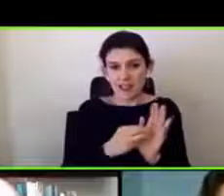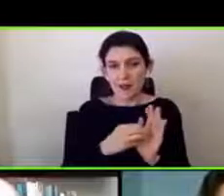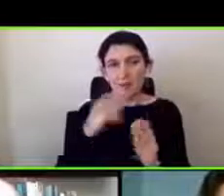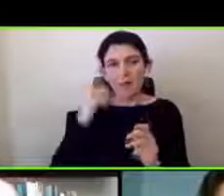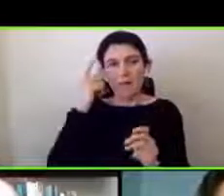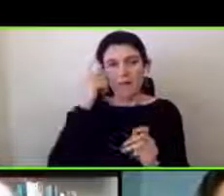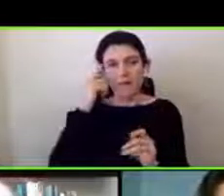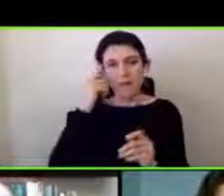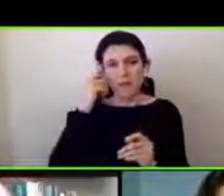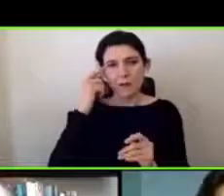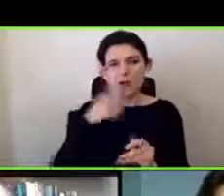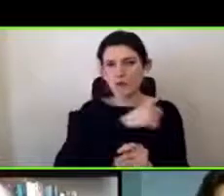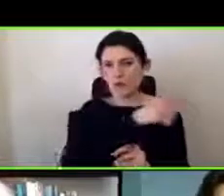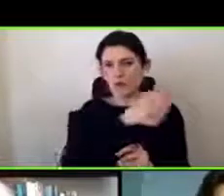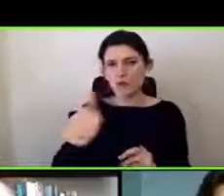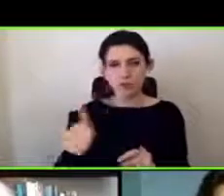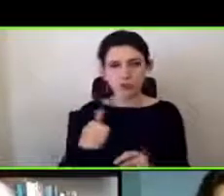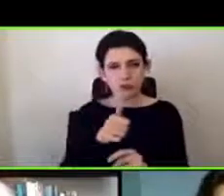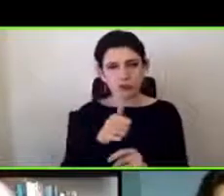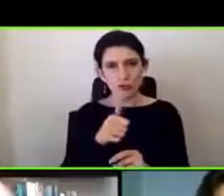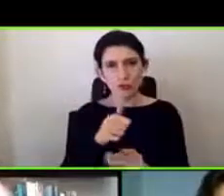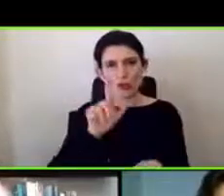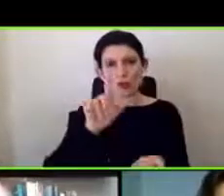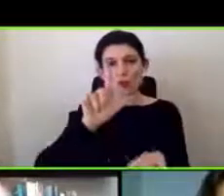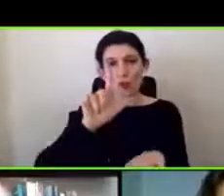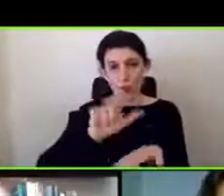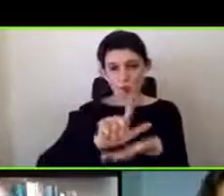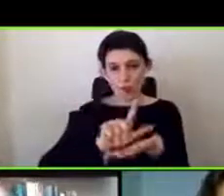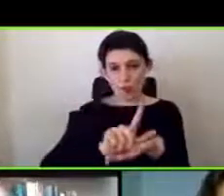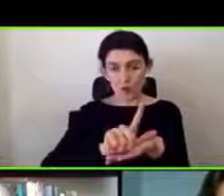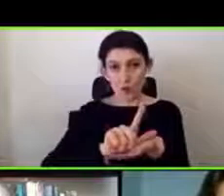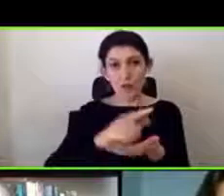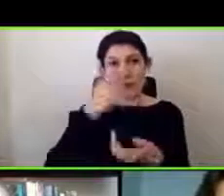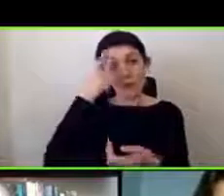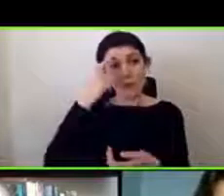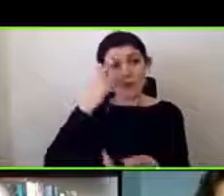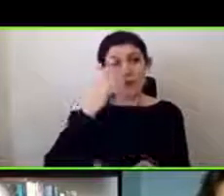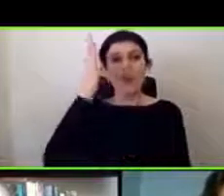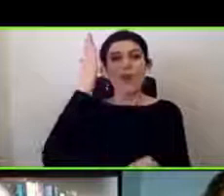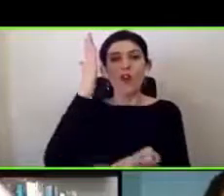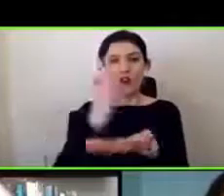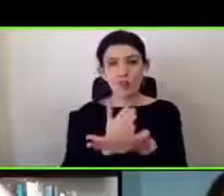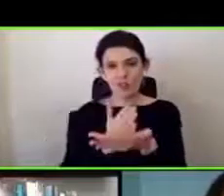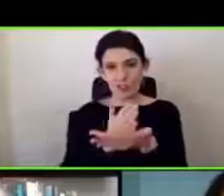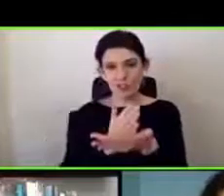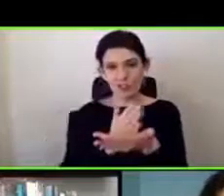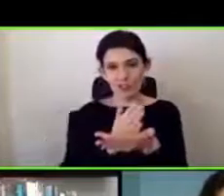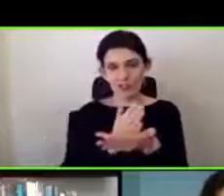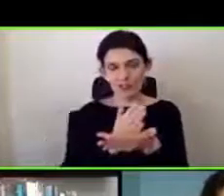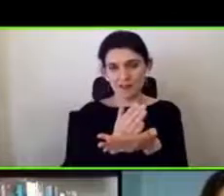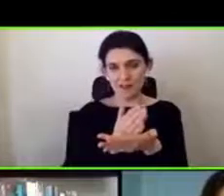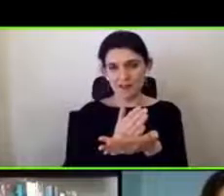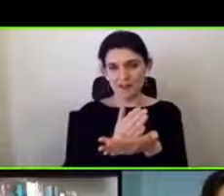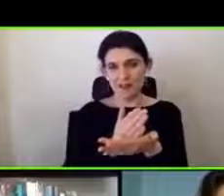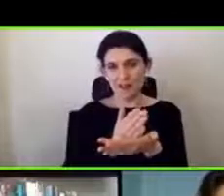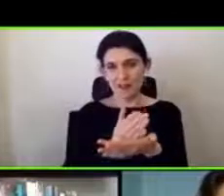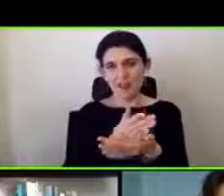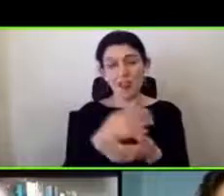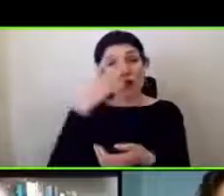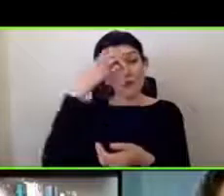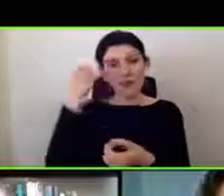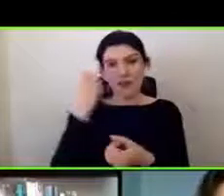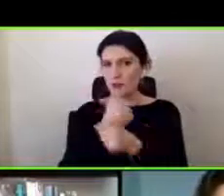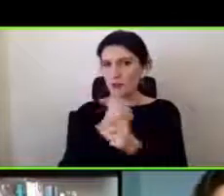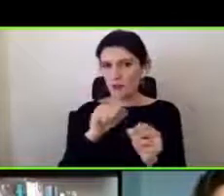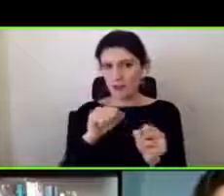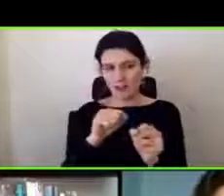pero estamos obligados a estar juntos. Uh-huh. Entonces no podemos olvidar ese aspecto, porque hay gente que lo